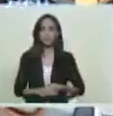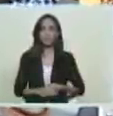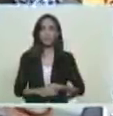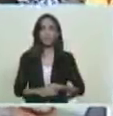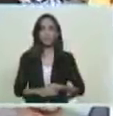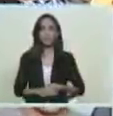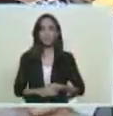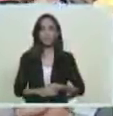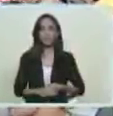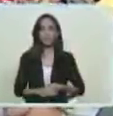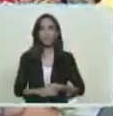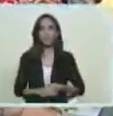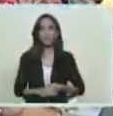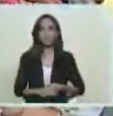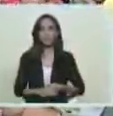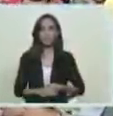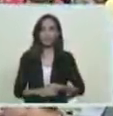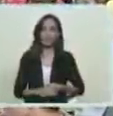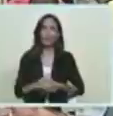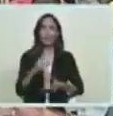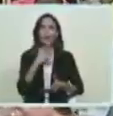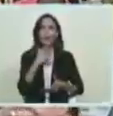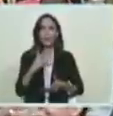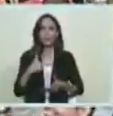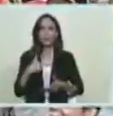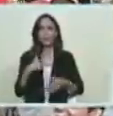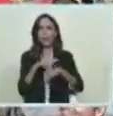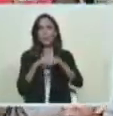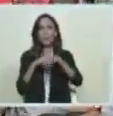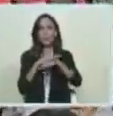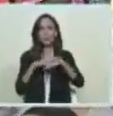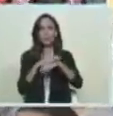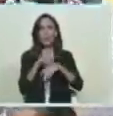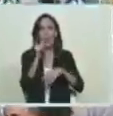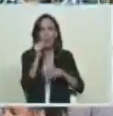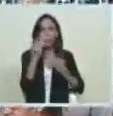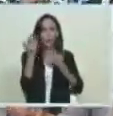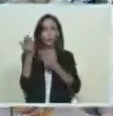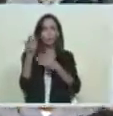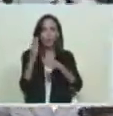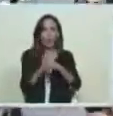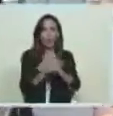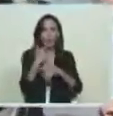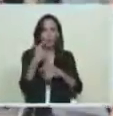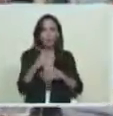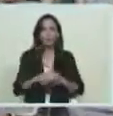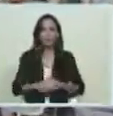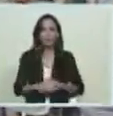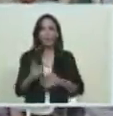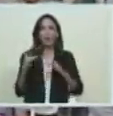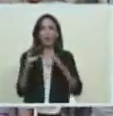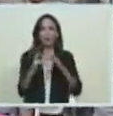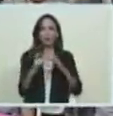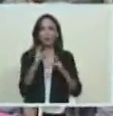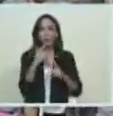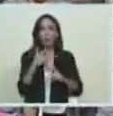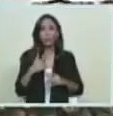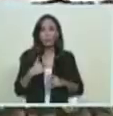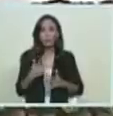Me dicen, ministro Jorge Márquez, ya, me